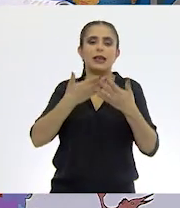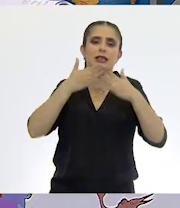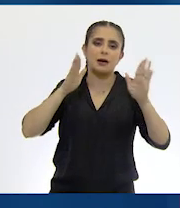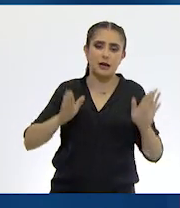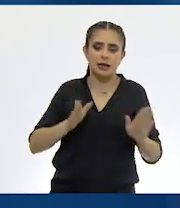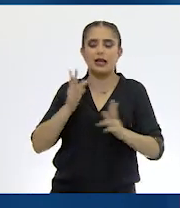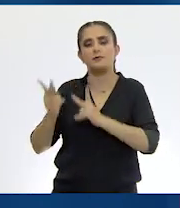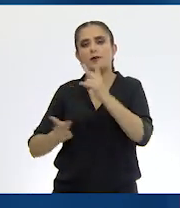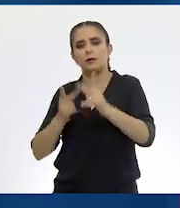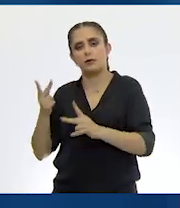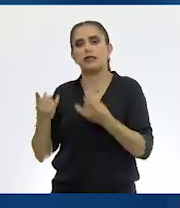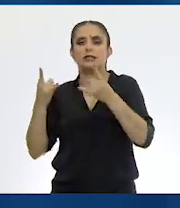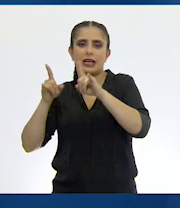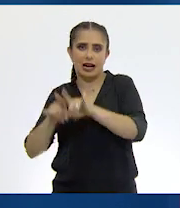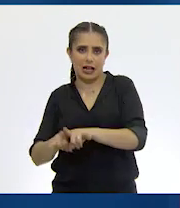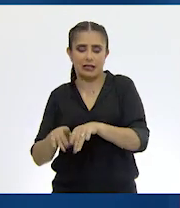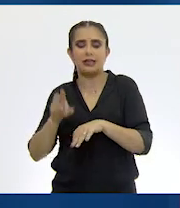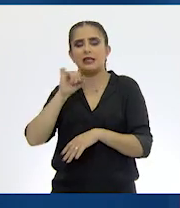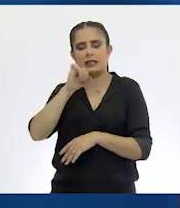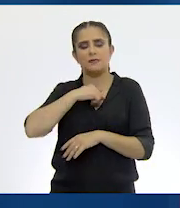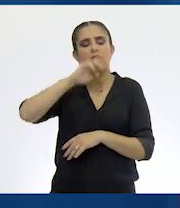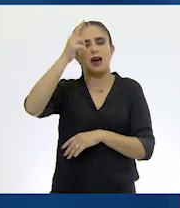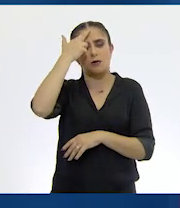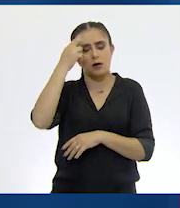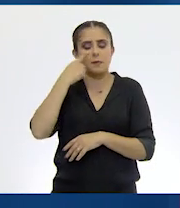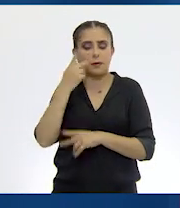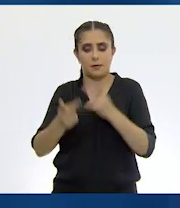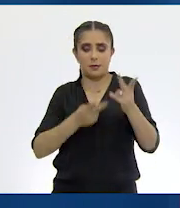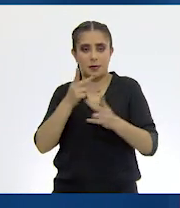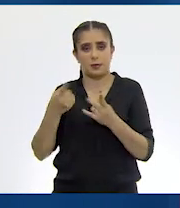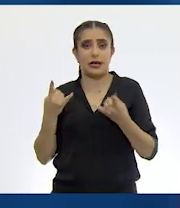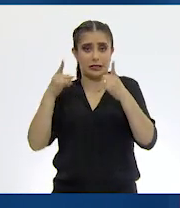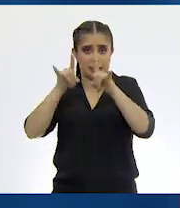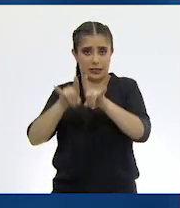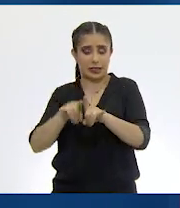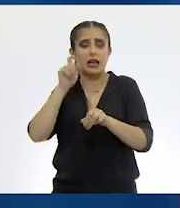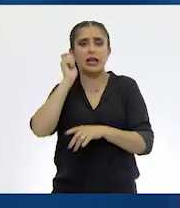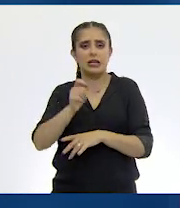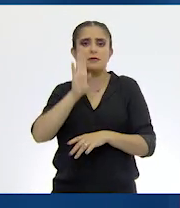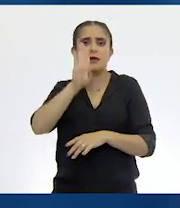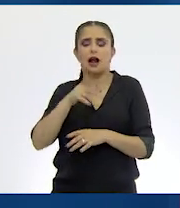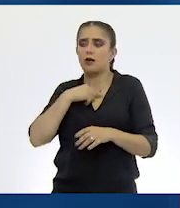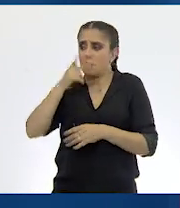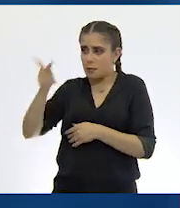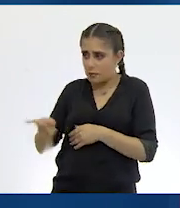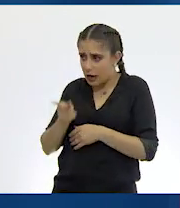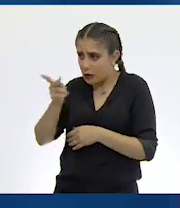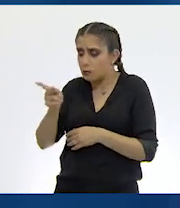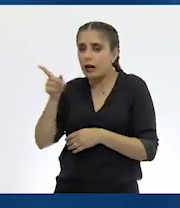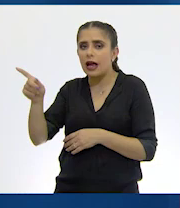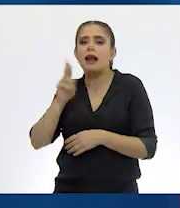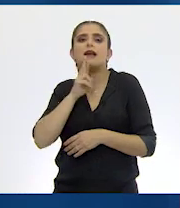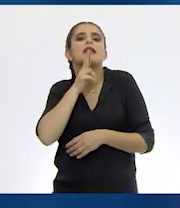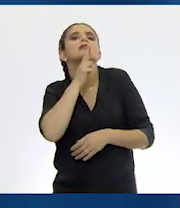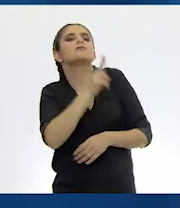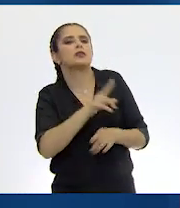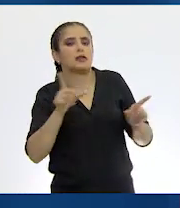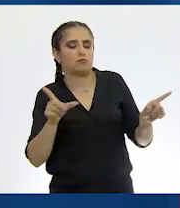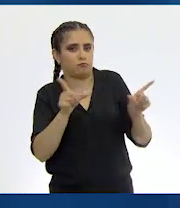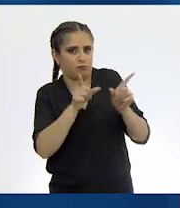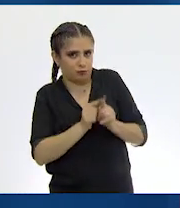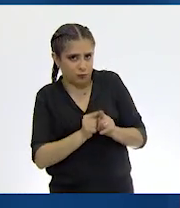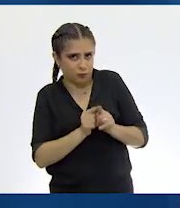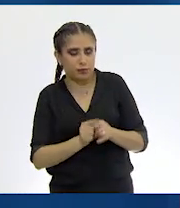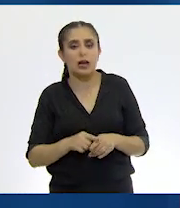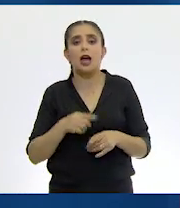Me acuerdo que las preguntas cerradas las utilizábamos cuando queríamos obtener una respuesta concreta. Y